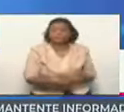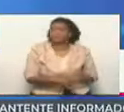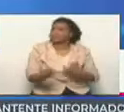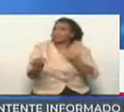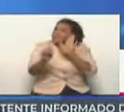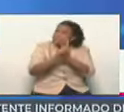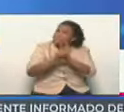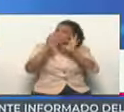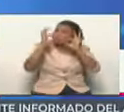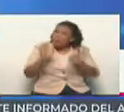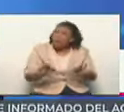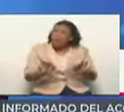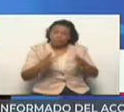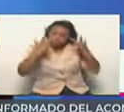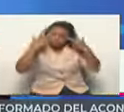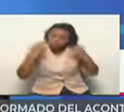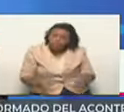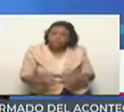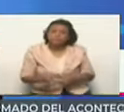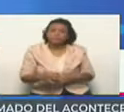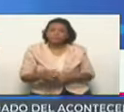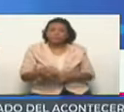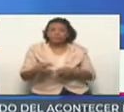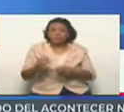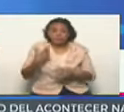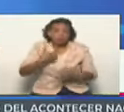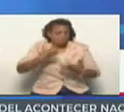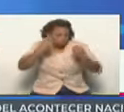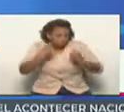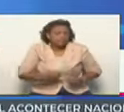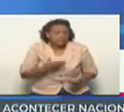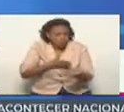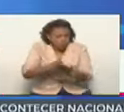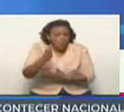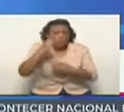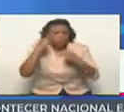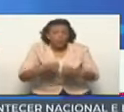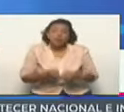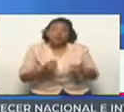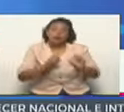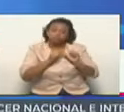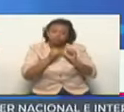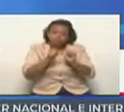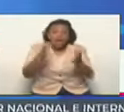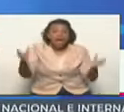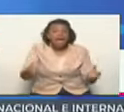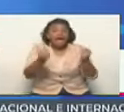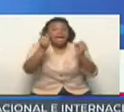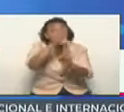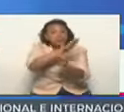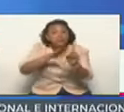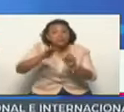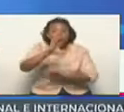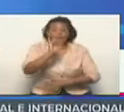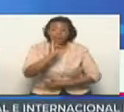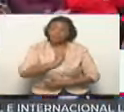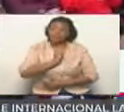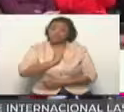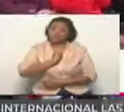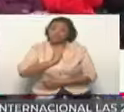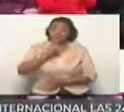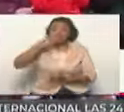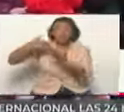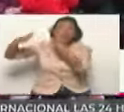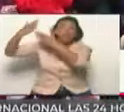pues. Al revés están ellos. Lo que estamos al derecho somos nosotros. Y hay que avanzar en el rescate de toda nuestra identidad, de todas